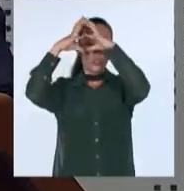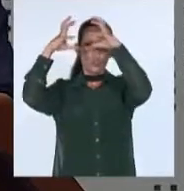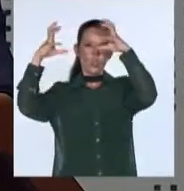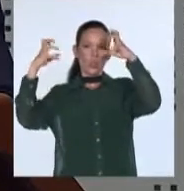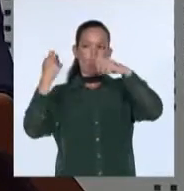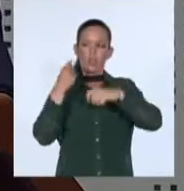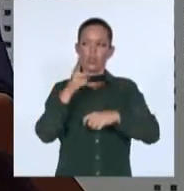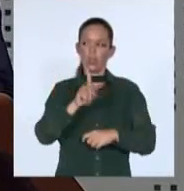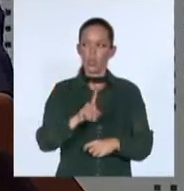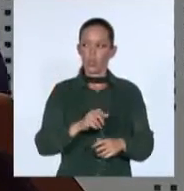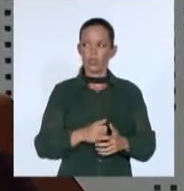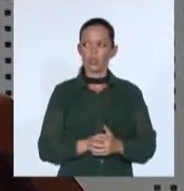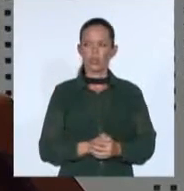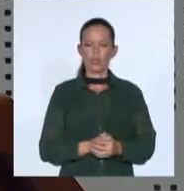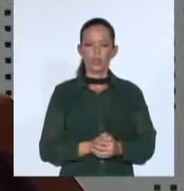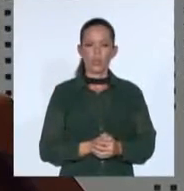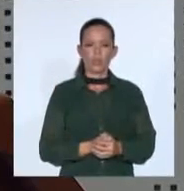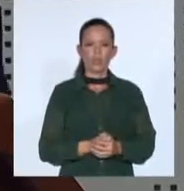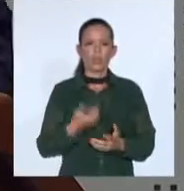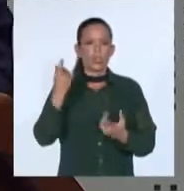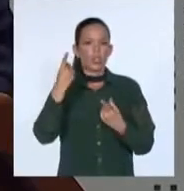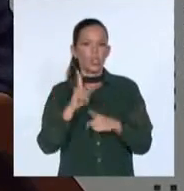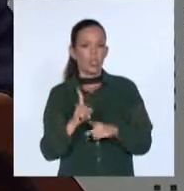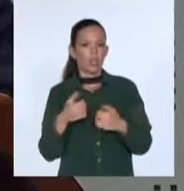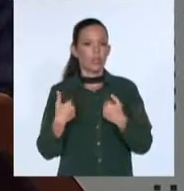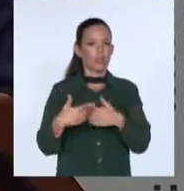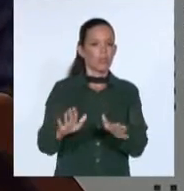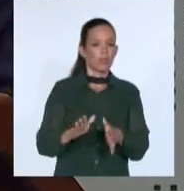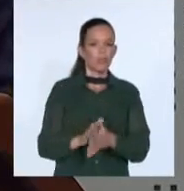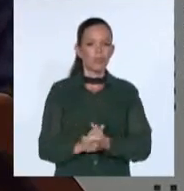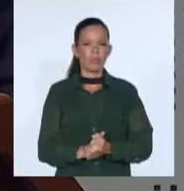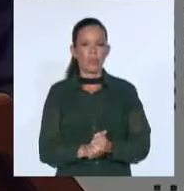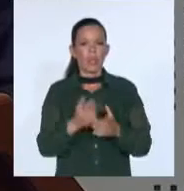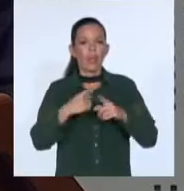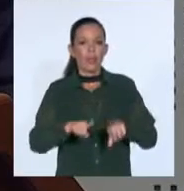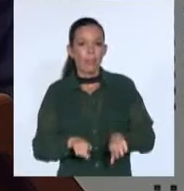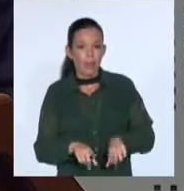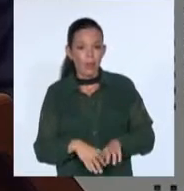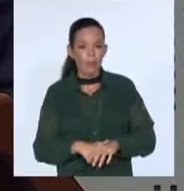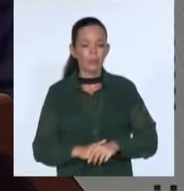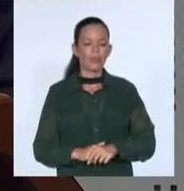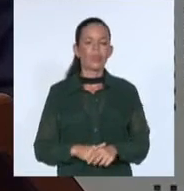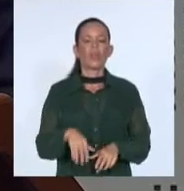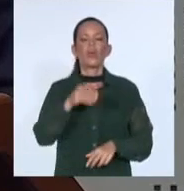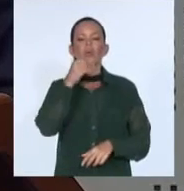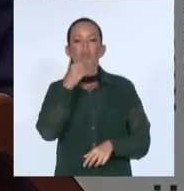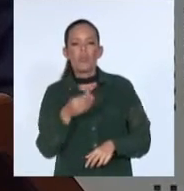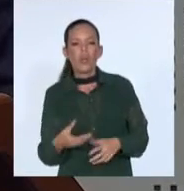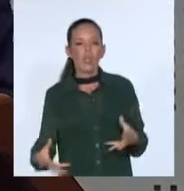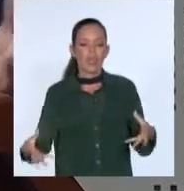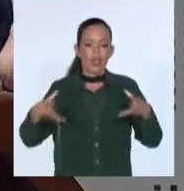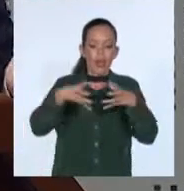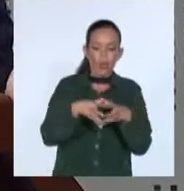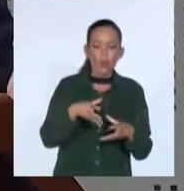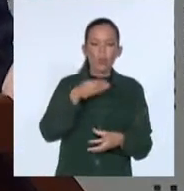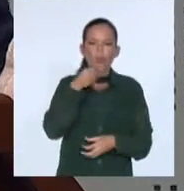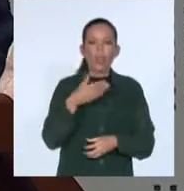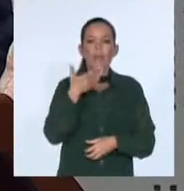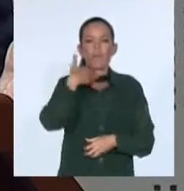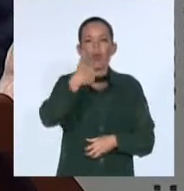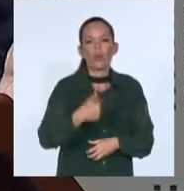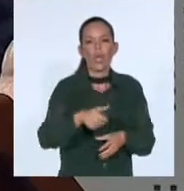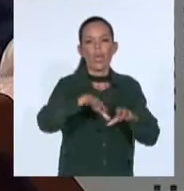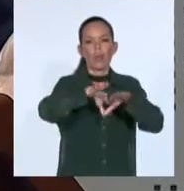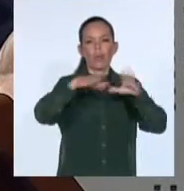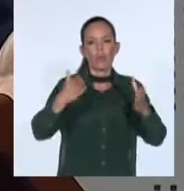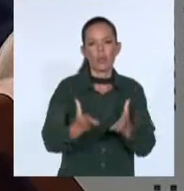sueña. Pero cuando uno sueña con otros, puede cambiar el mundo. ¿Qué pasa si soñamos